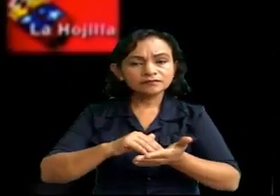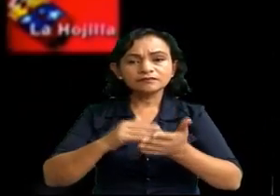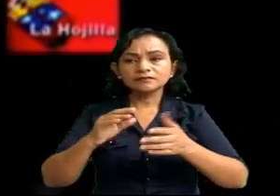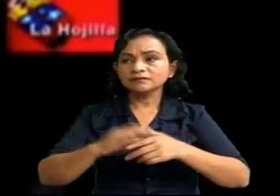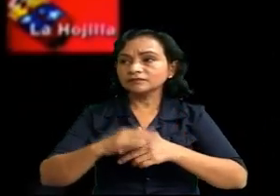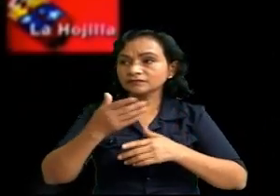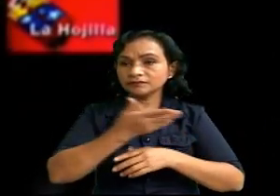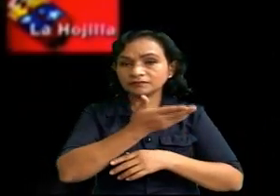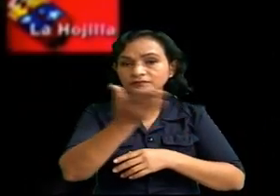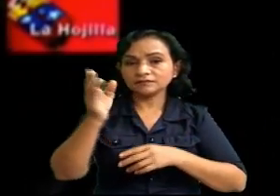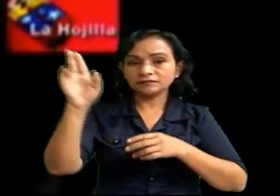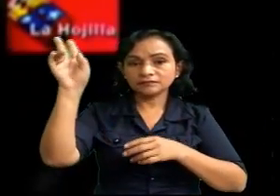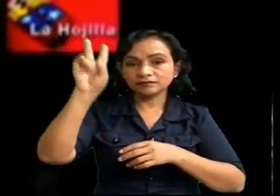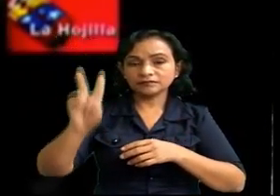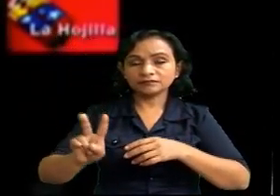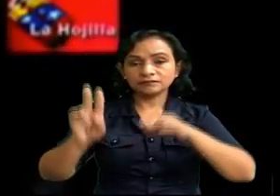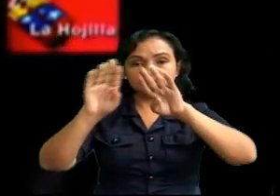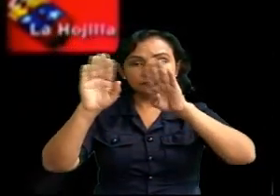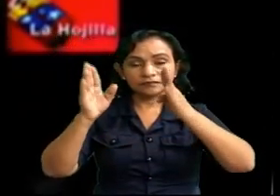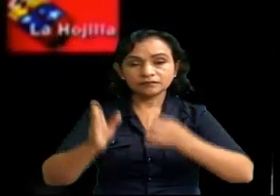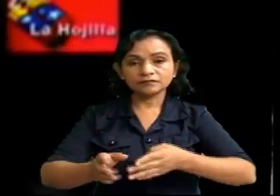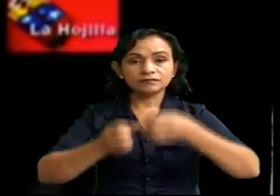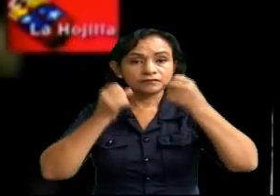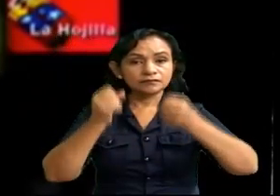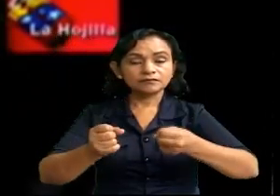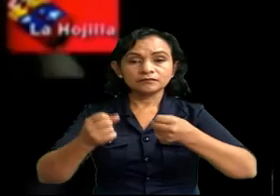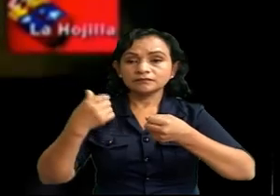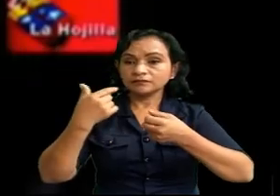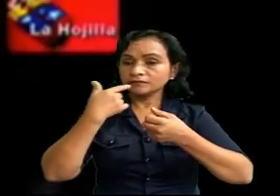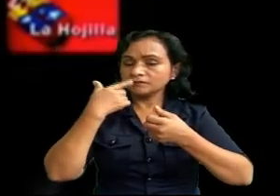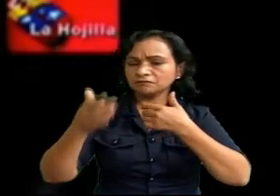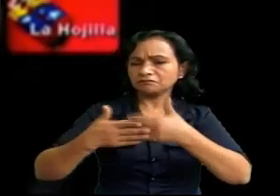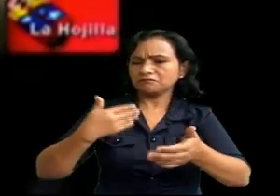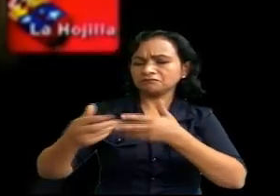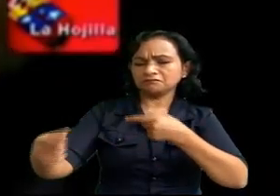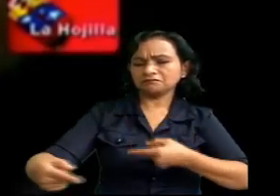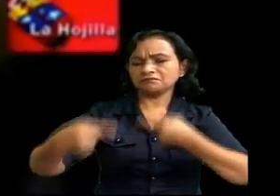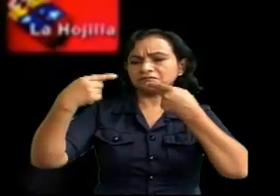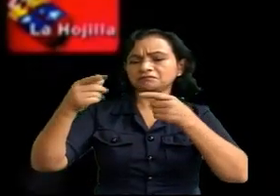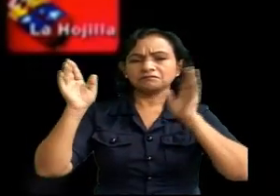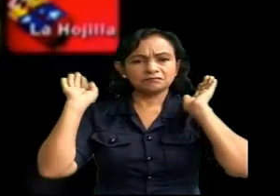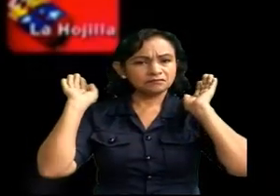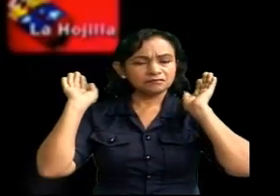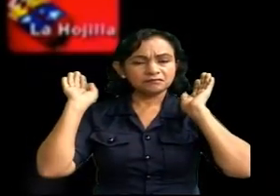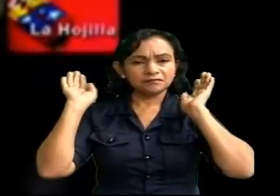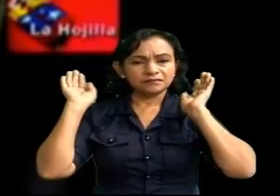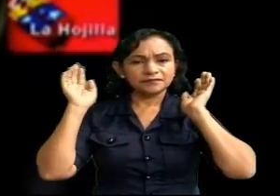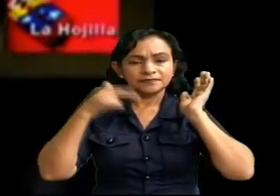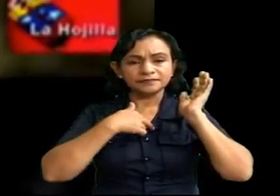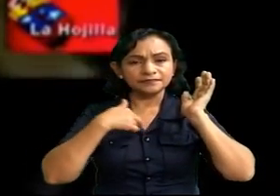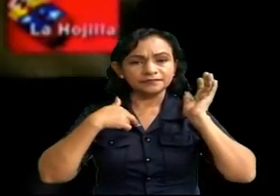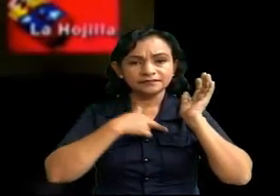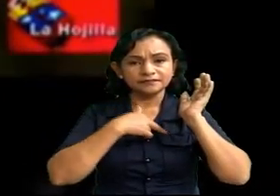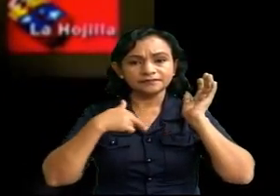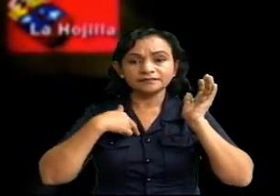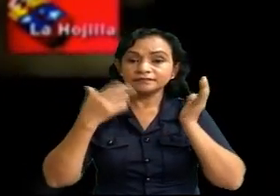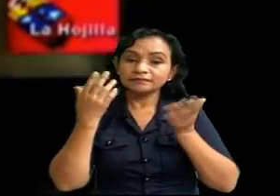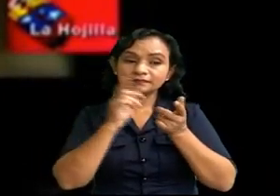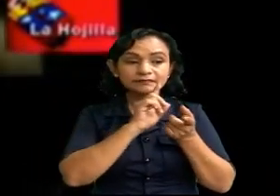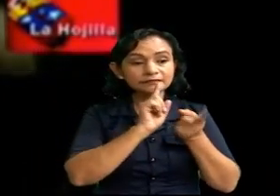Ustedes venezolanas, ustedes venezolanos que me adversan, pues adversenme. Yo no puedo, trataré de hacerlos cambiar,